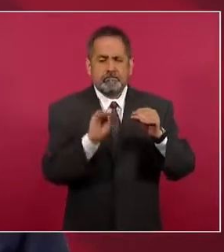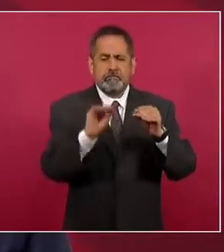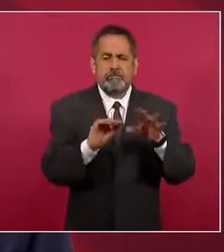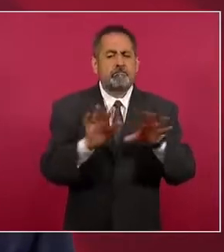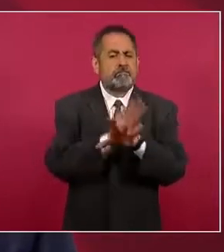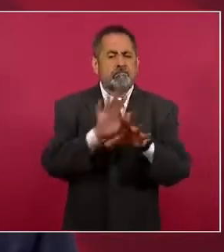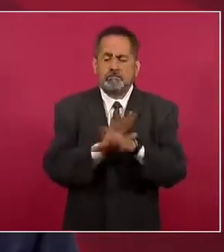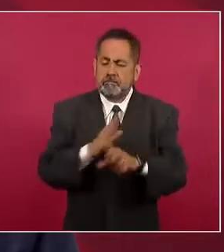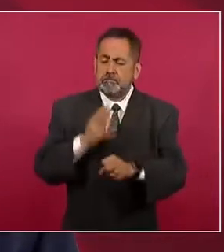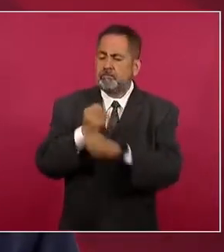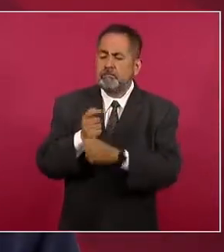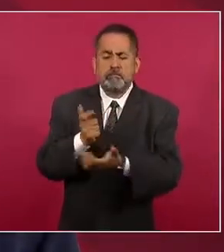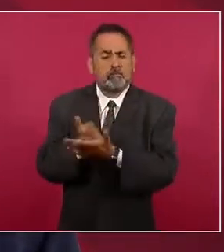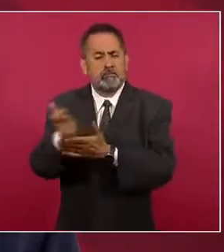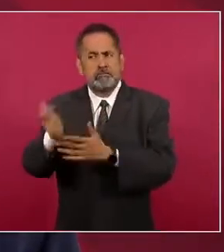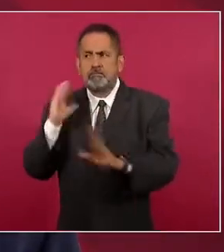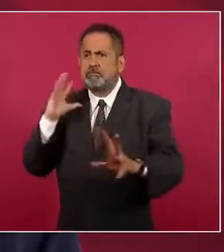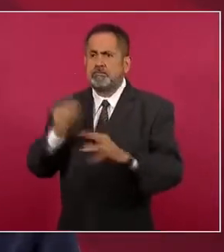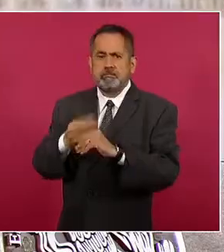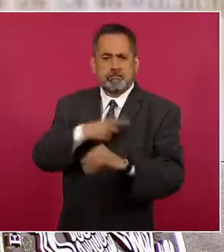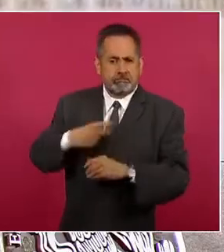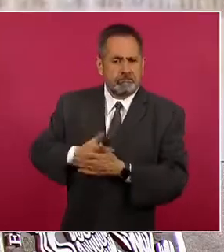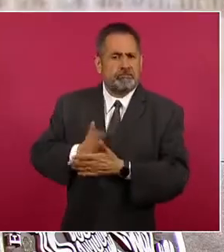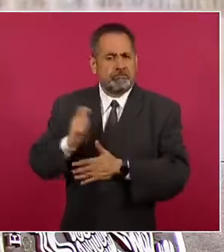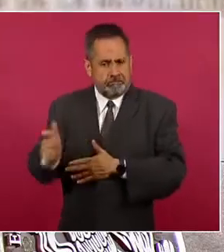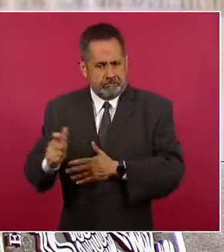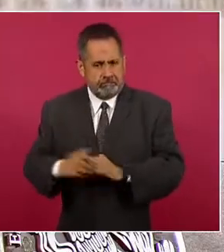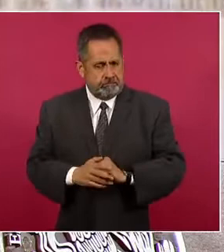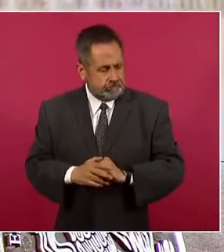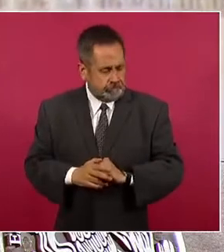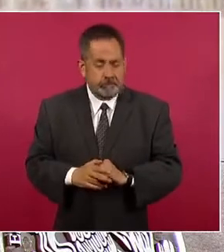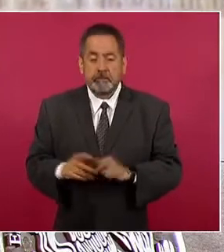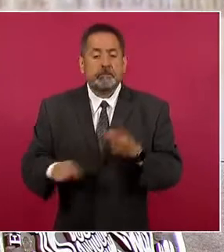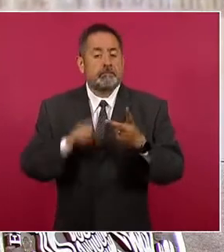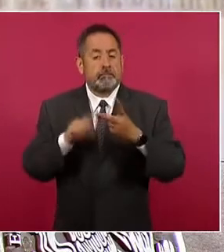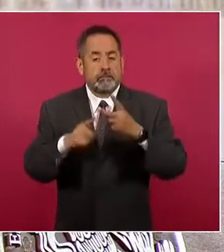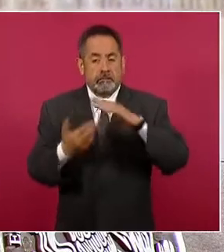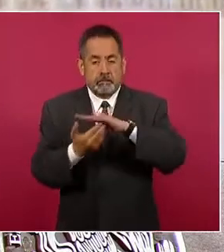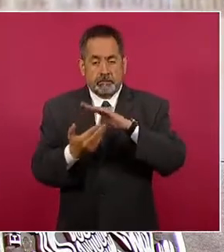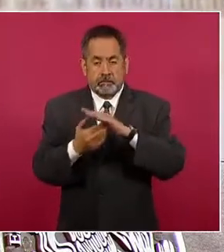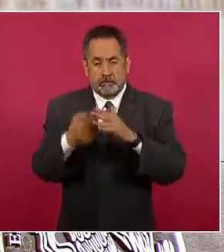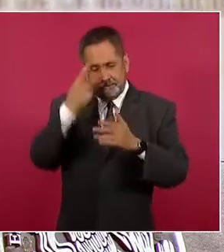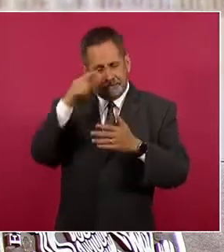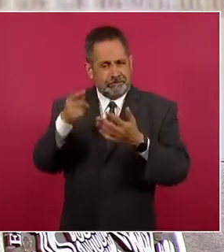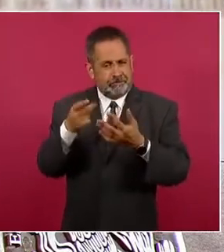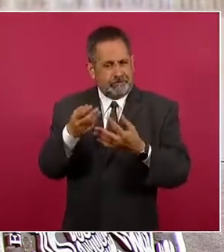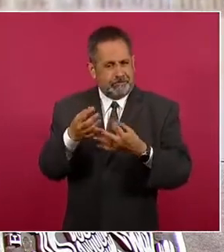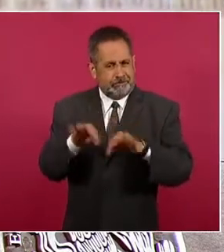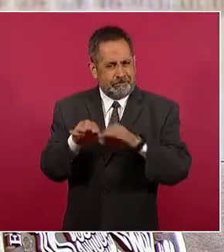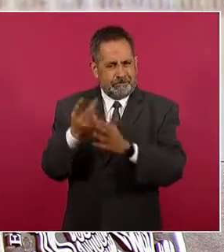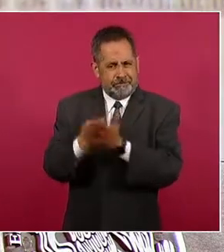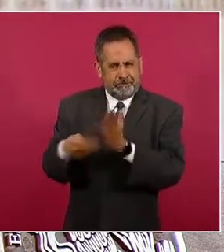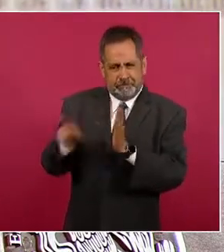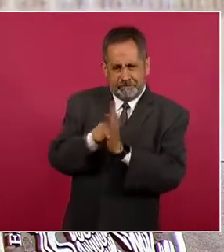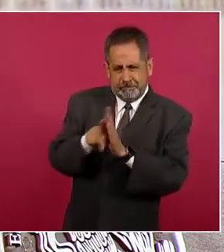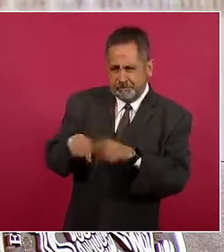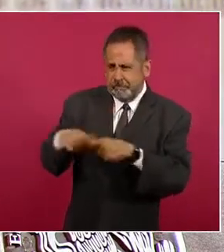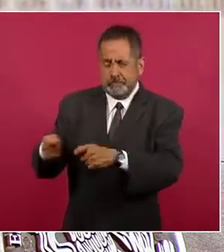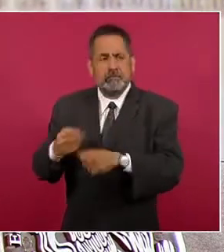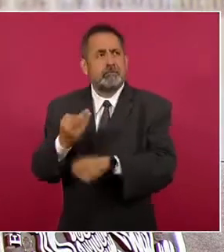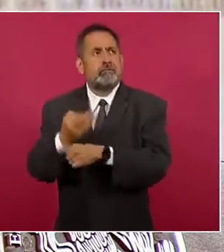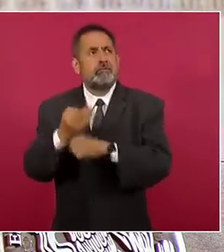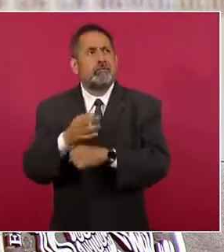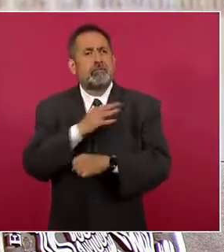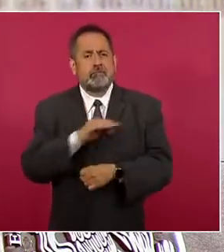reubicación o pago de adeudos. Para el caso de las mesas de basificaciones, hoy día hemos llegado a basificar cerca